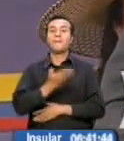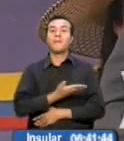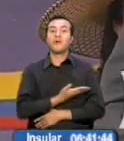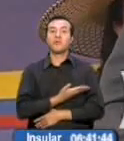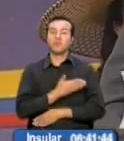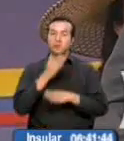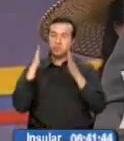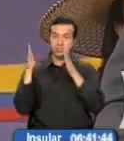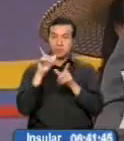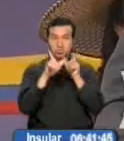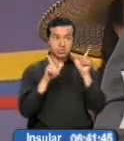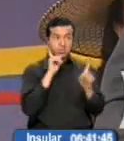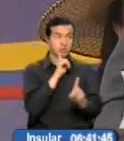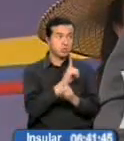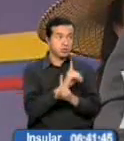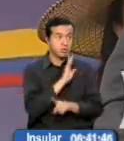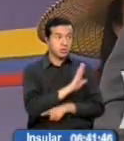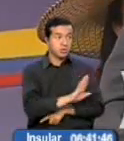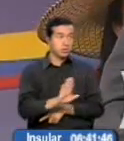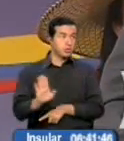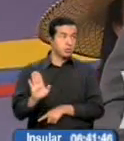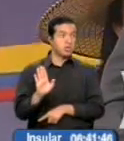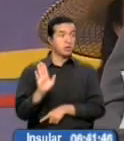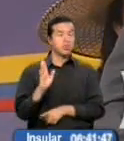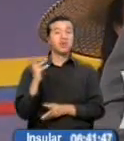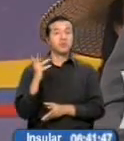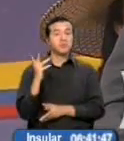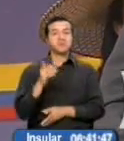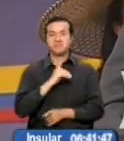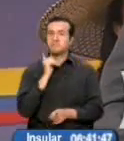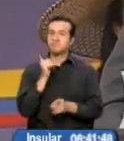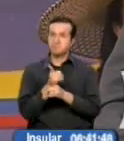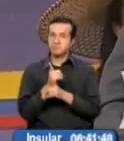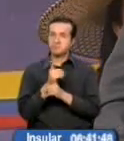Las personas con discapacidad estamos